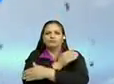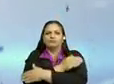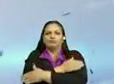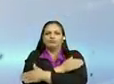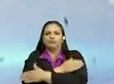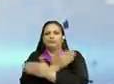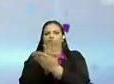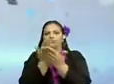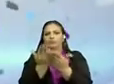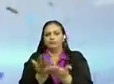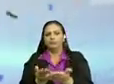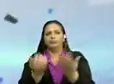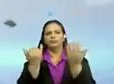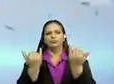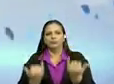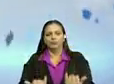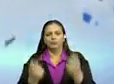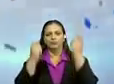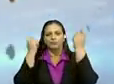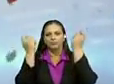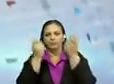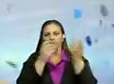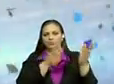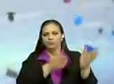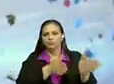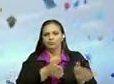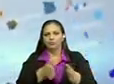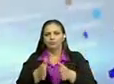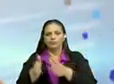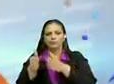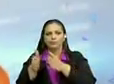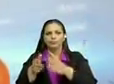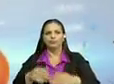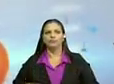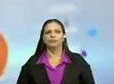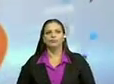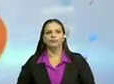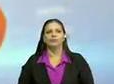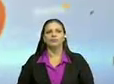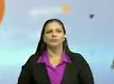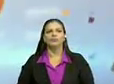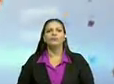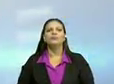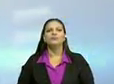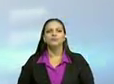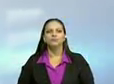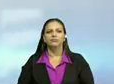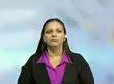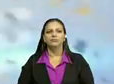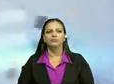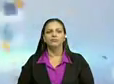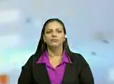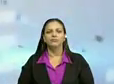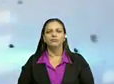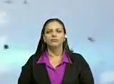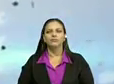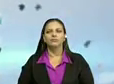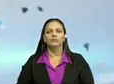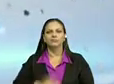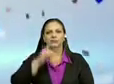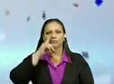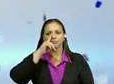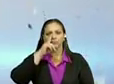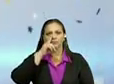hoy 7 secos, dice que va a multiplicar la dieta. Ah, qué bien. 14 secos se va a comer. Hoy sí hay